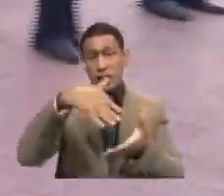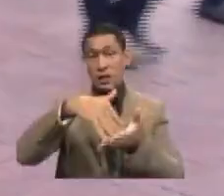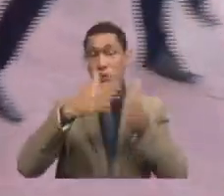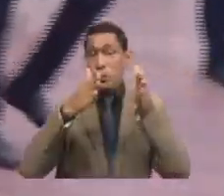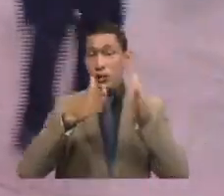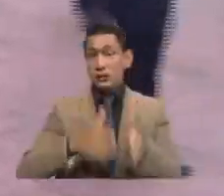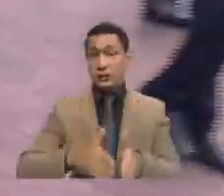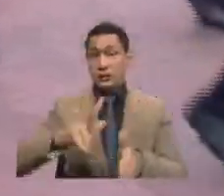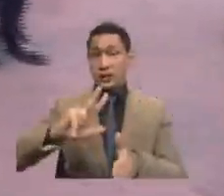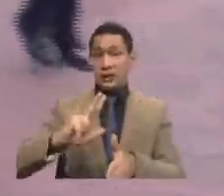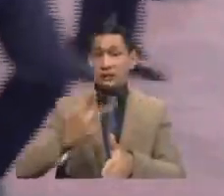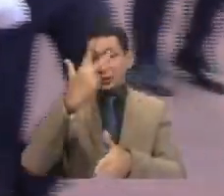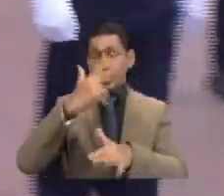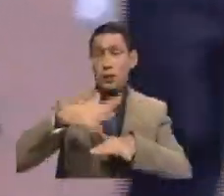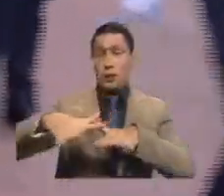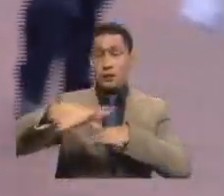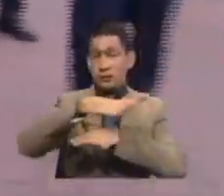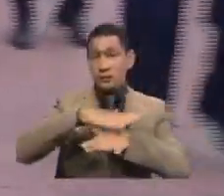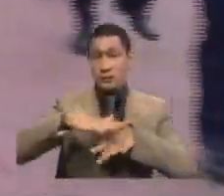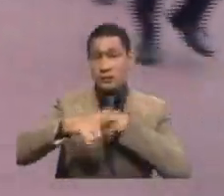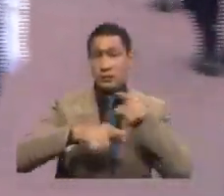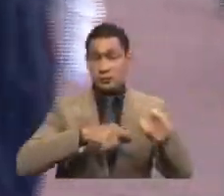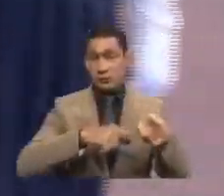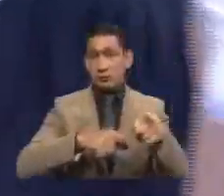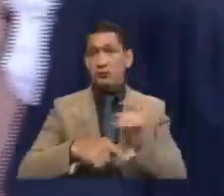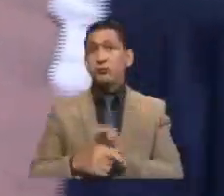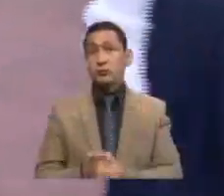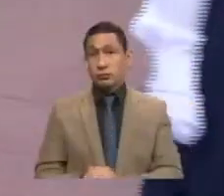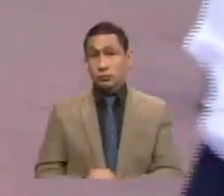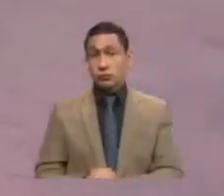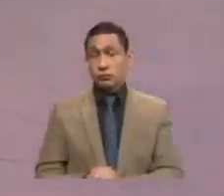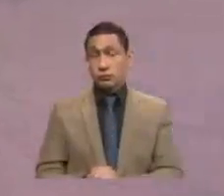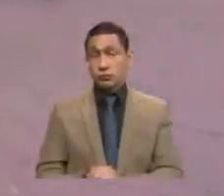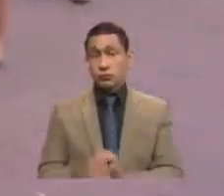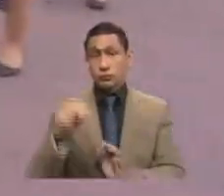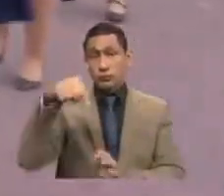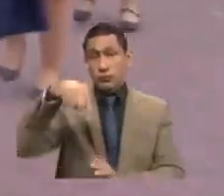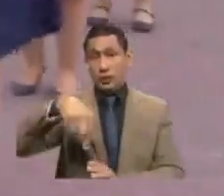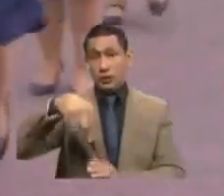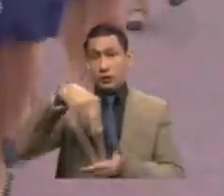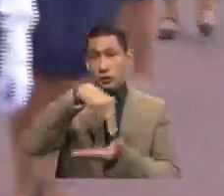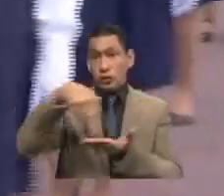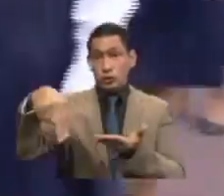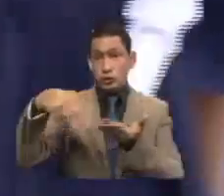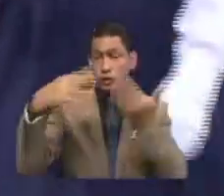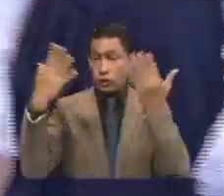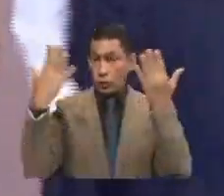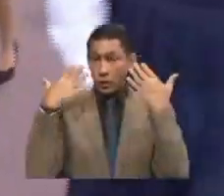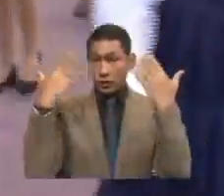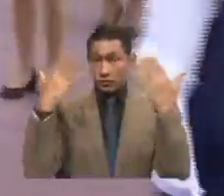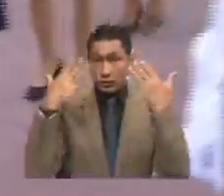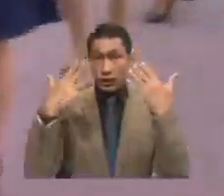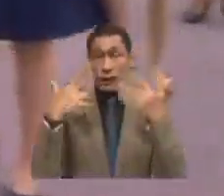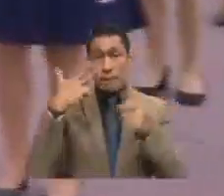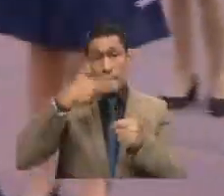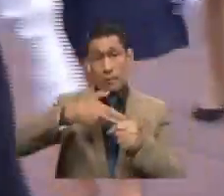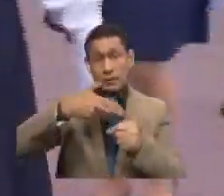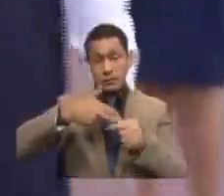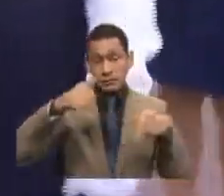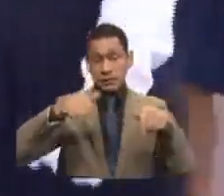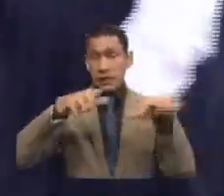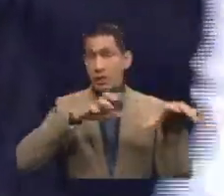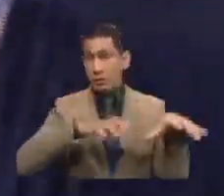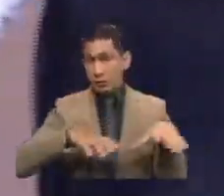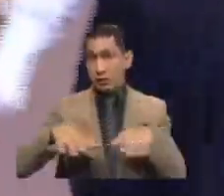la Unidad Educativa Iliana Espinel Cedeño. Estamos acá en el norte de Guayaquil, siendo parte de este evento, como bien